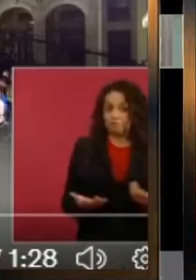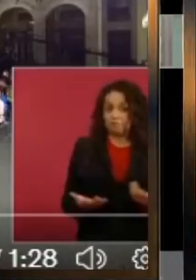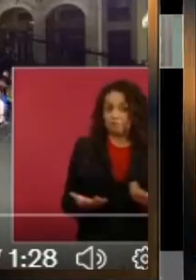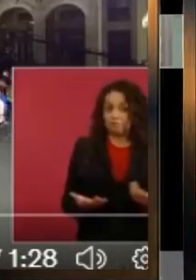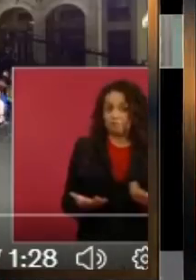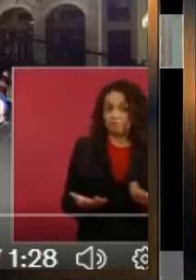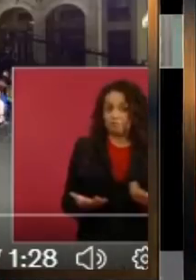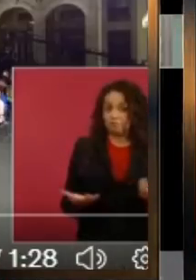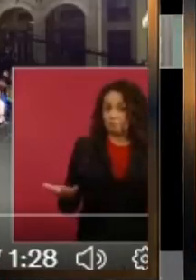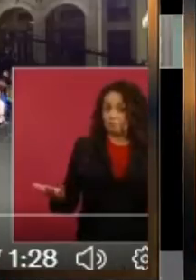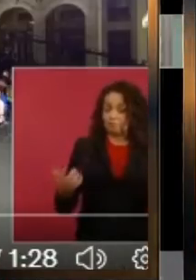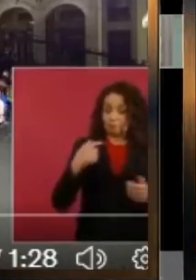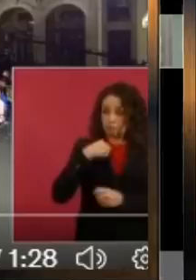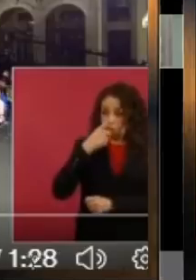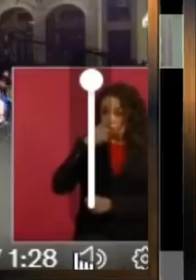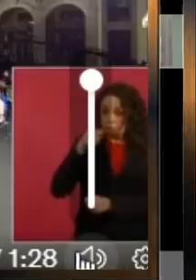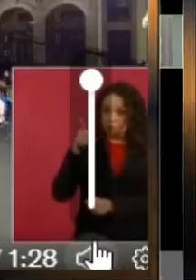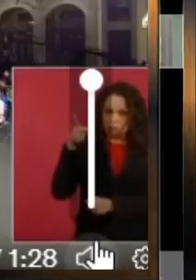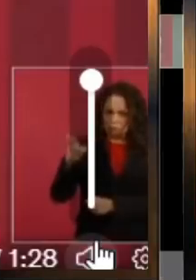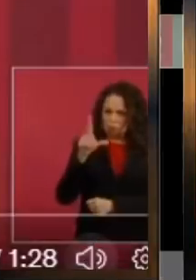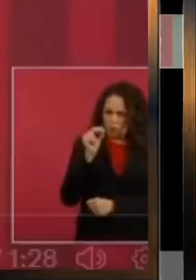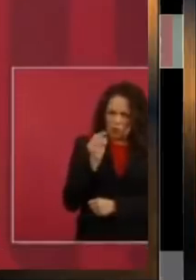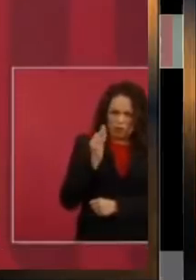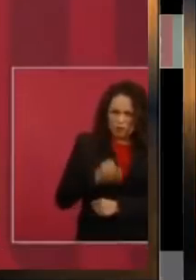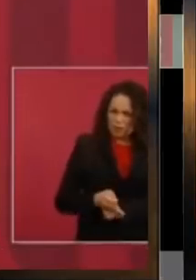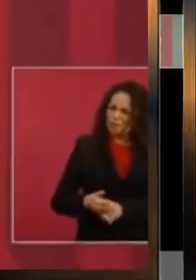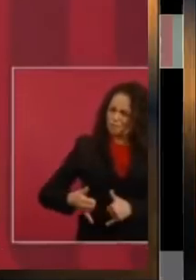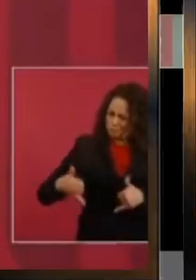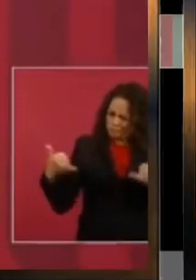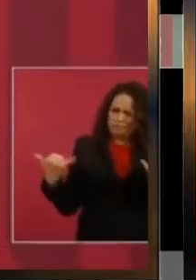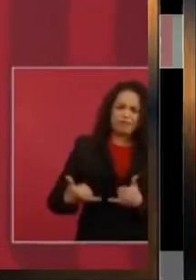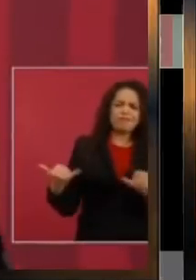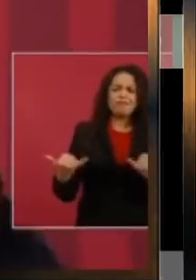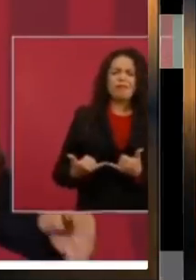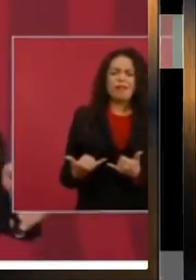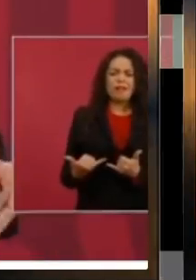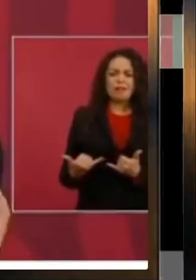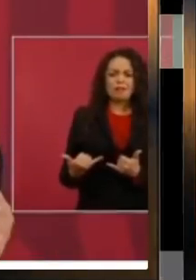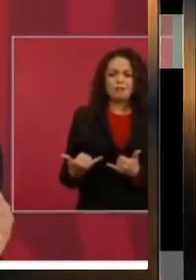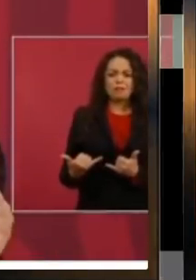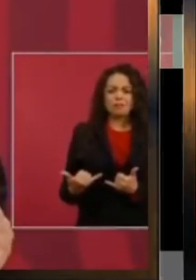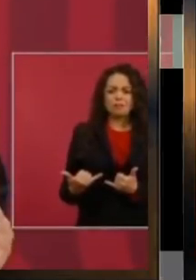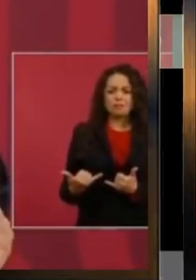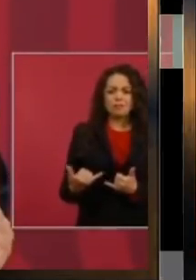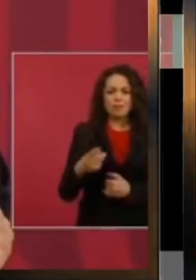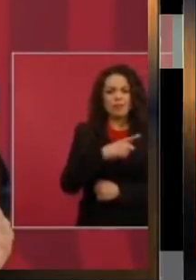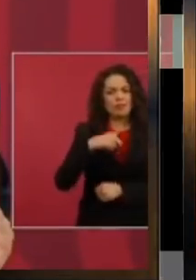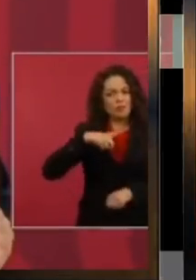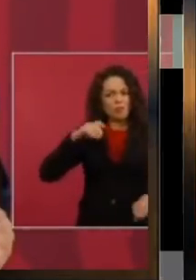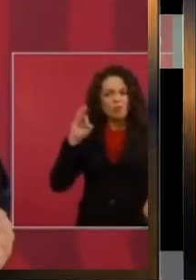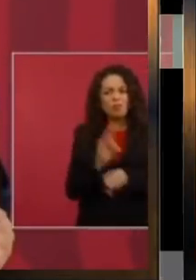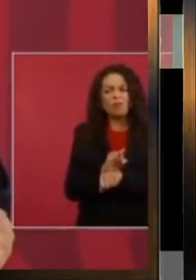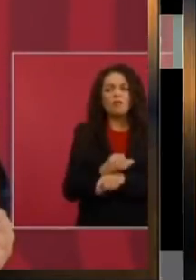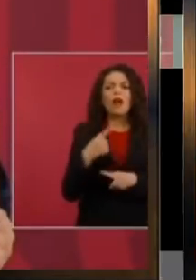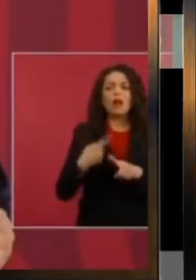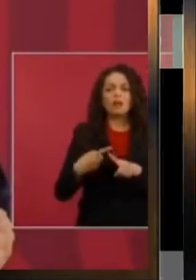lo siguiente y que este se pongan del lado del pueblo